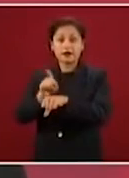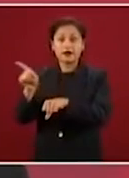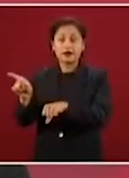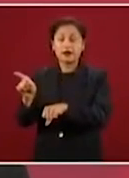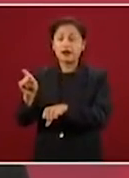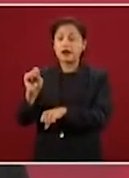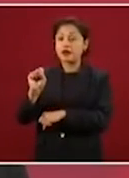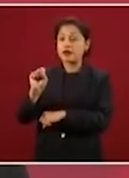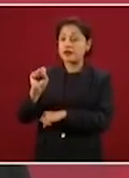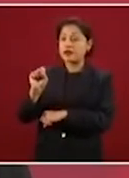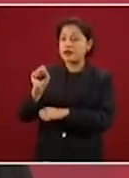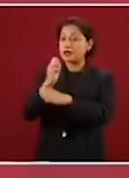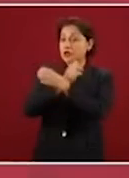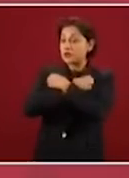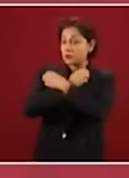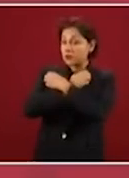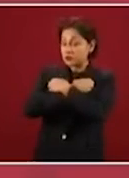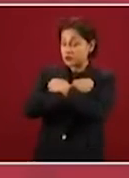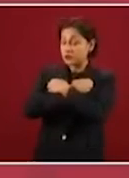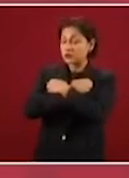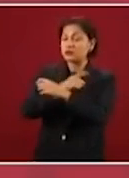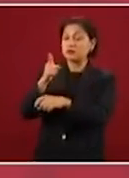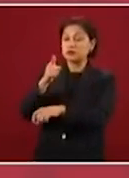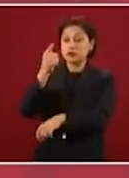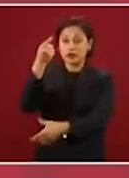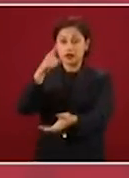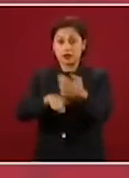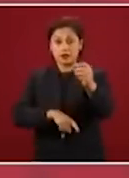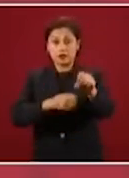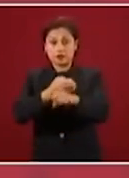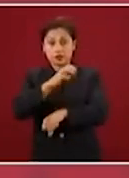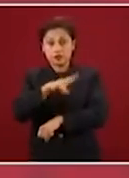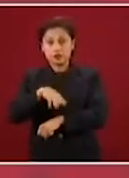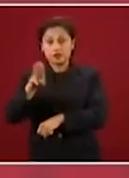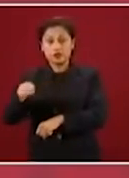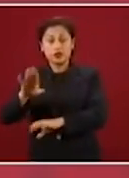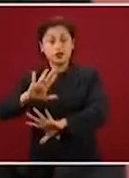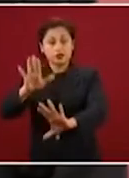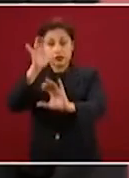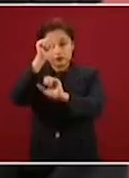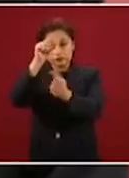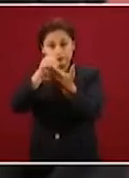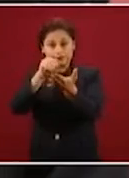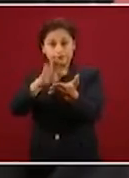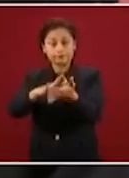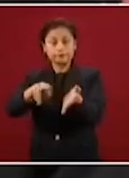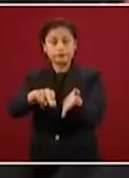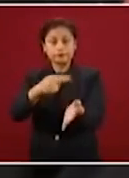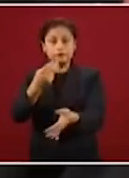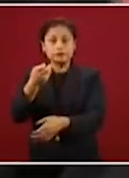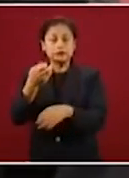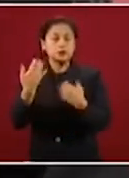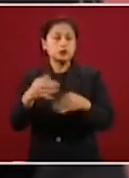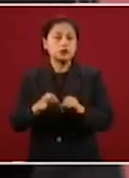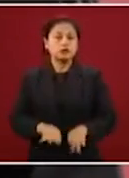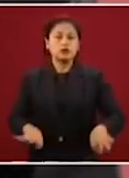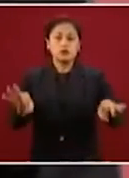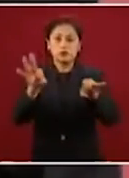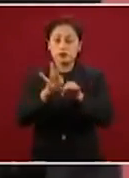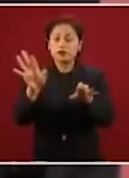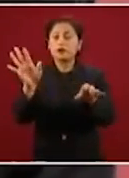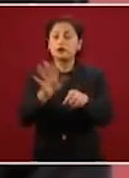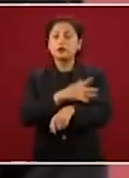educativos en ese estado. Esa es una cosa importante, porque